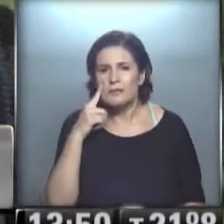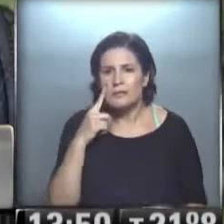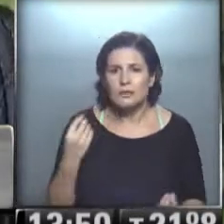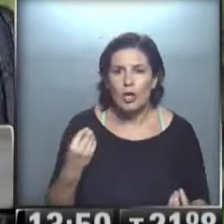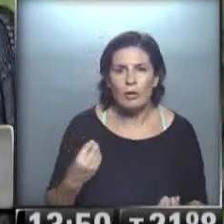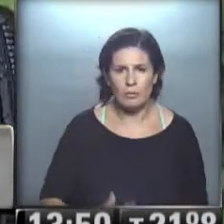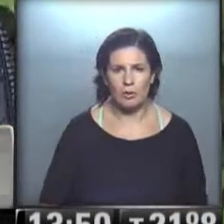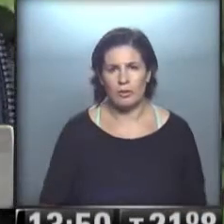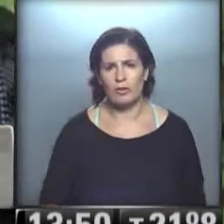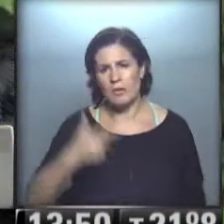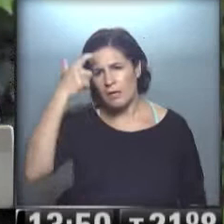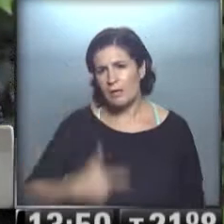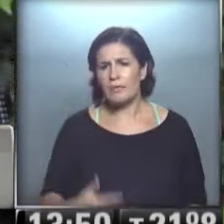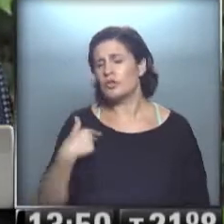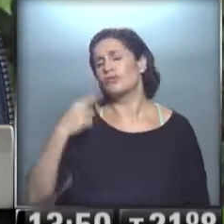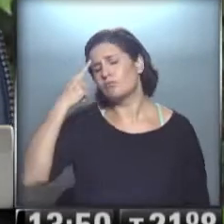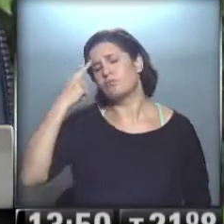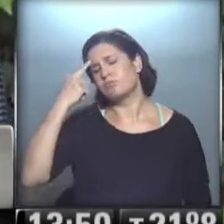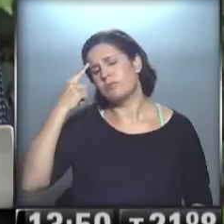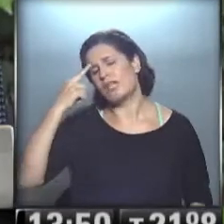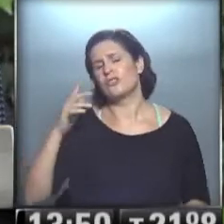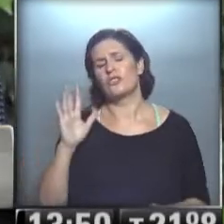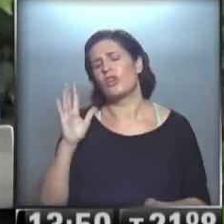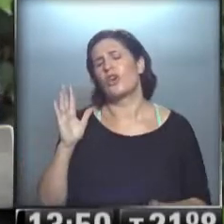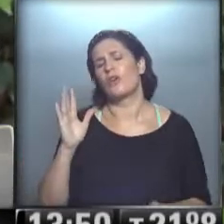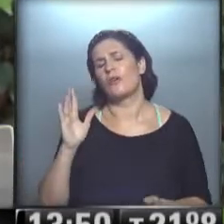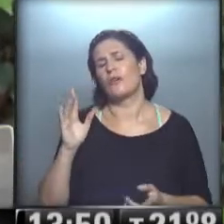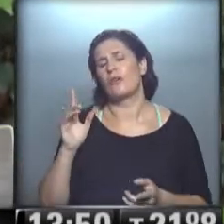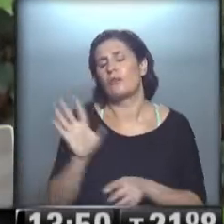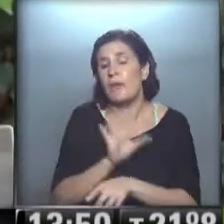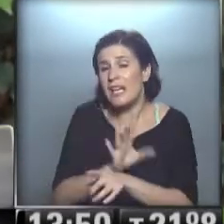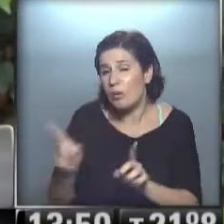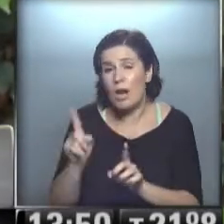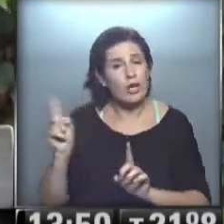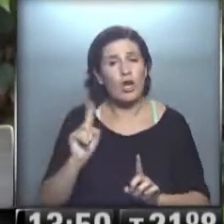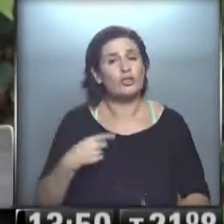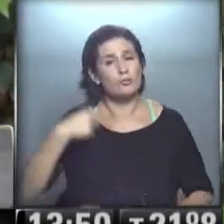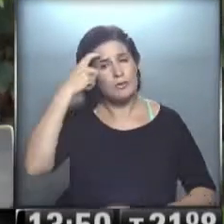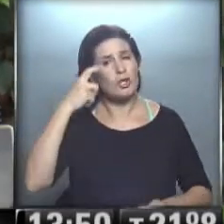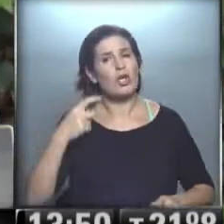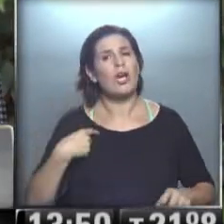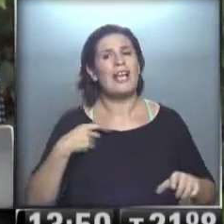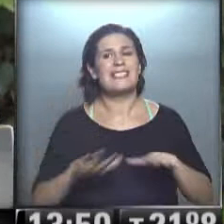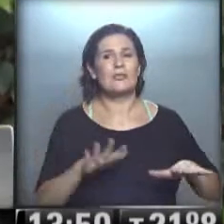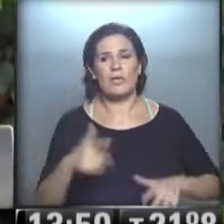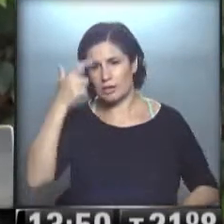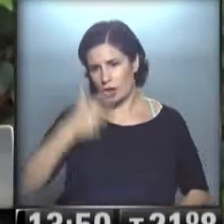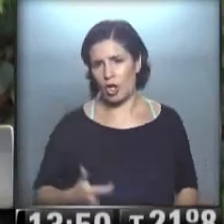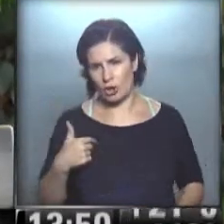no trabajé el personaje teniendo en cuenta el género. Trabajé el personaje desde las situaciones que estaba atravesando el